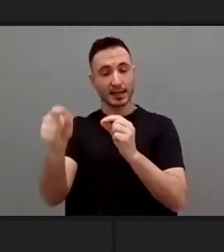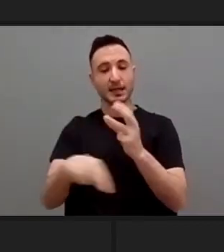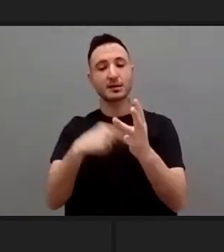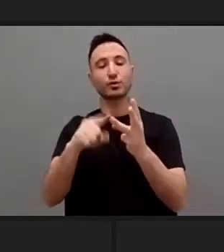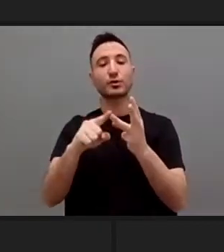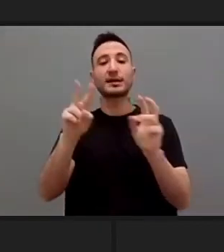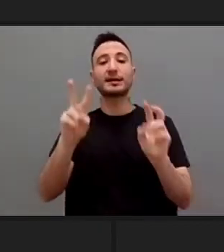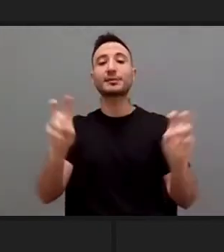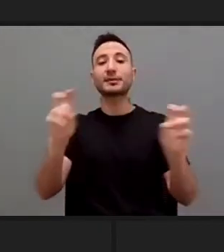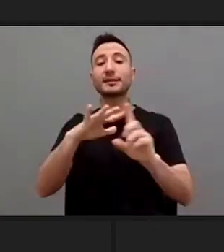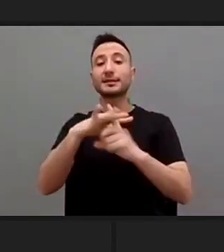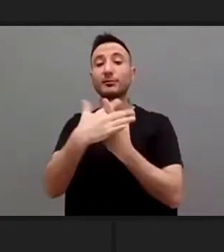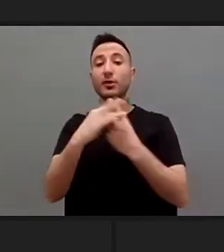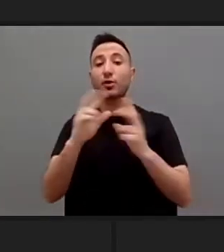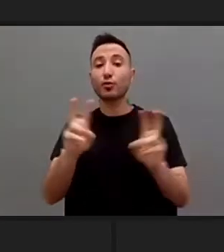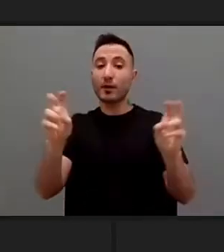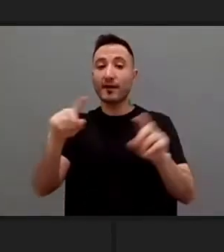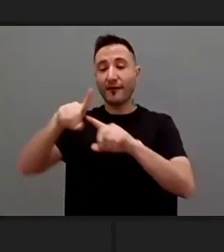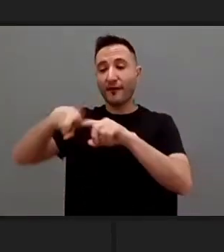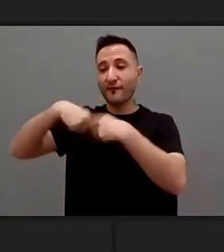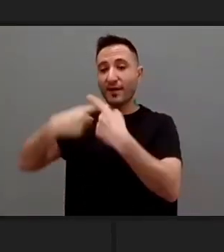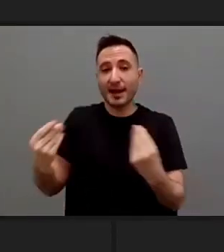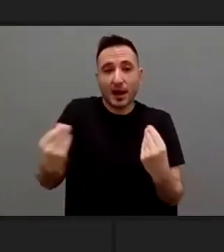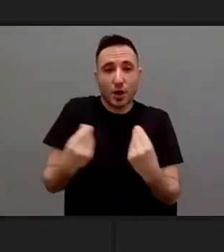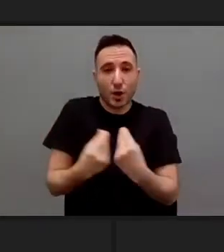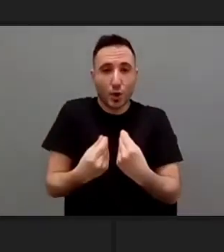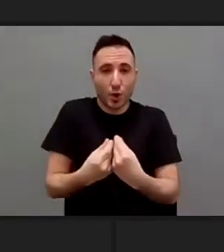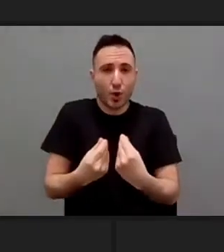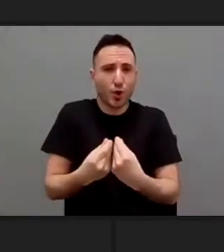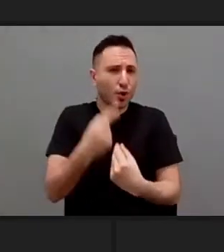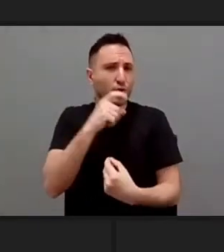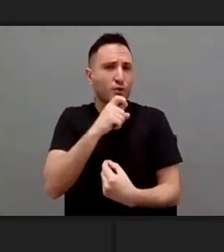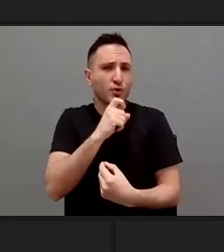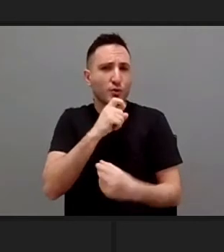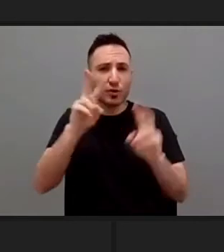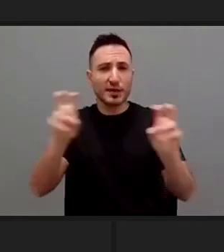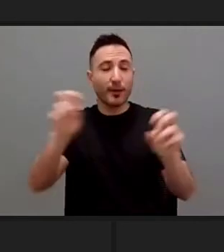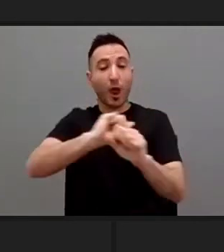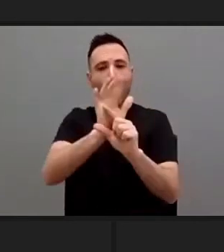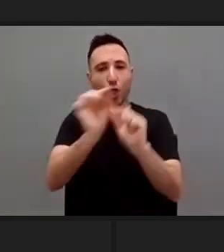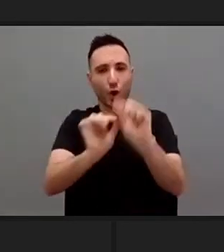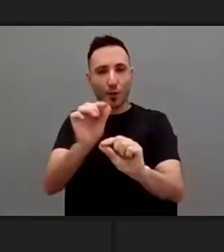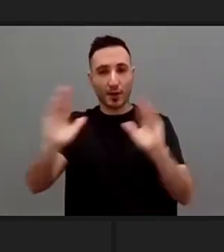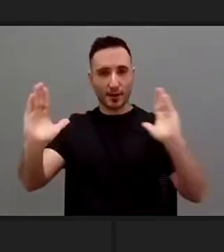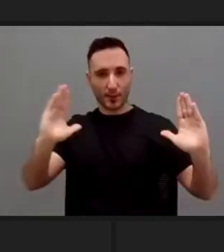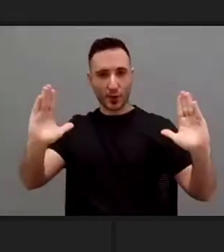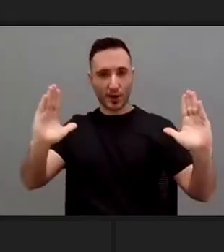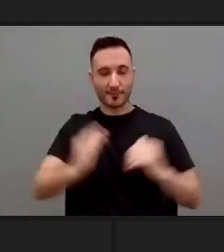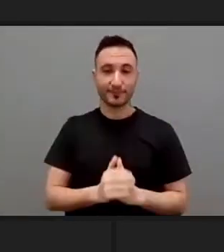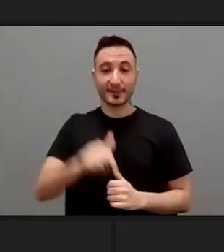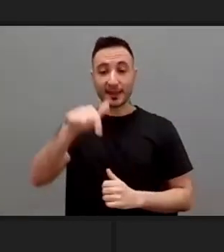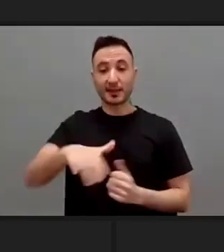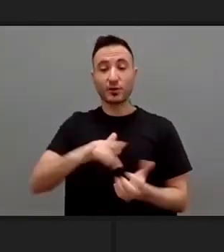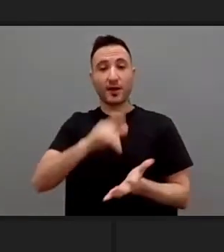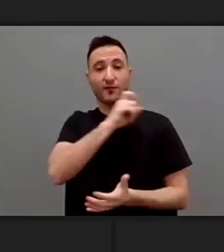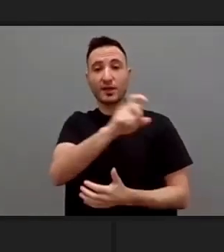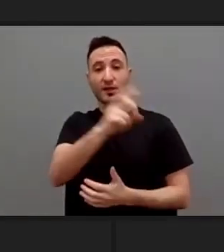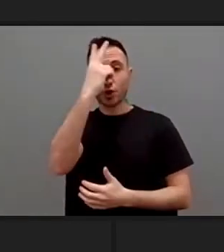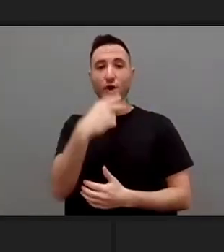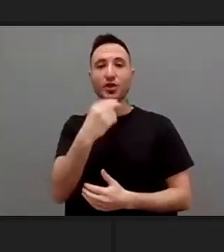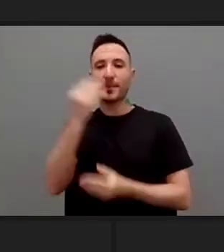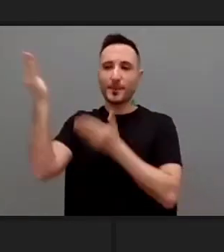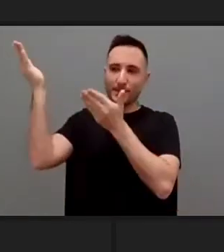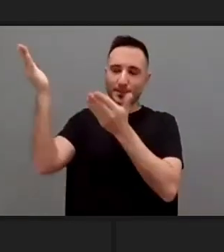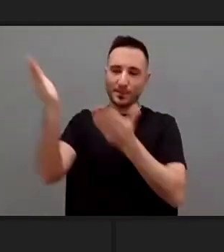conciliación en tiempos de COVID. La Fundación 11 y el Legalitas Lab os damos la bienvenida. Como sabéis,